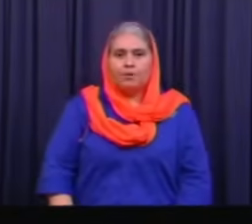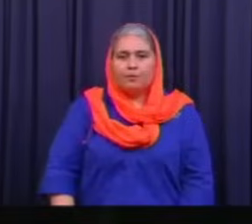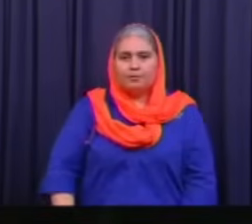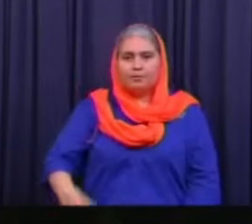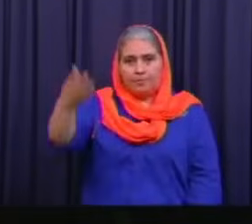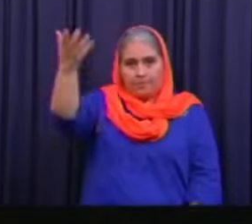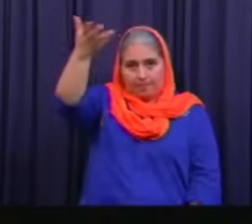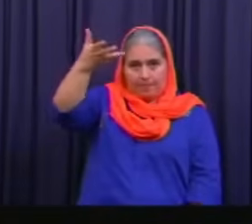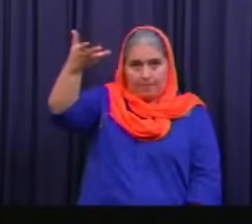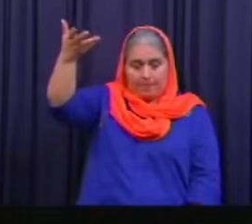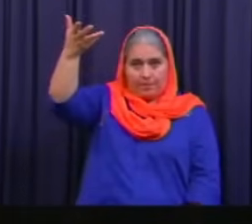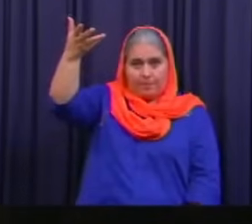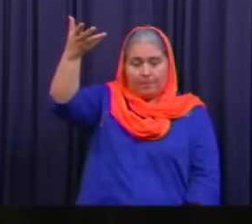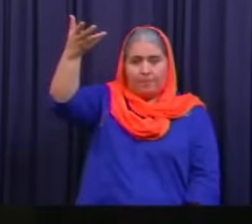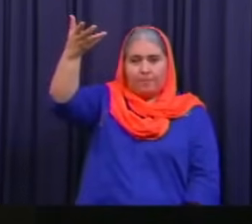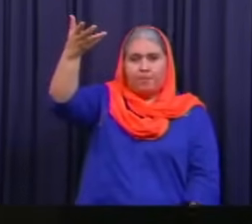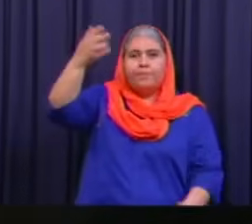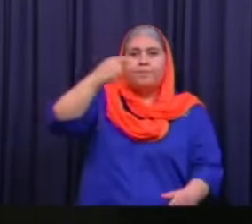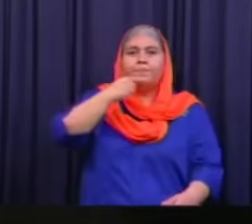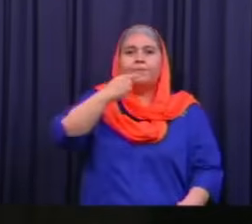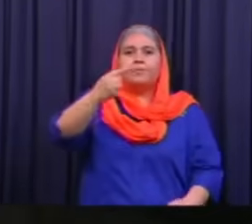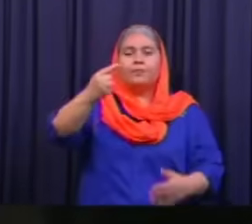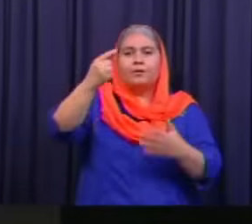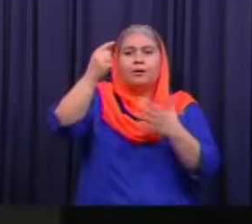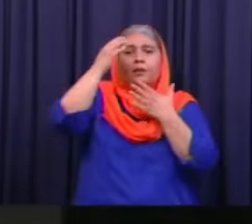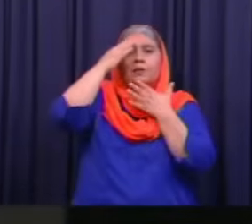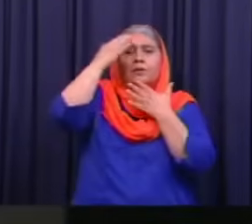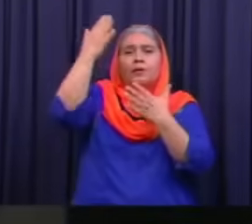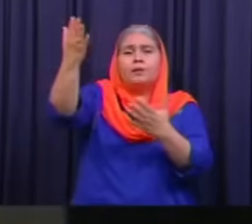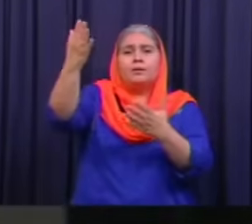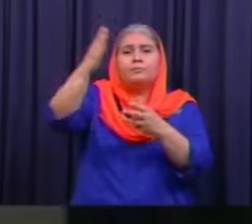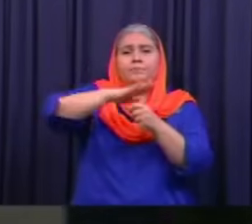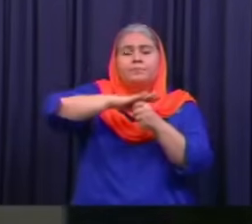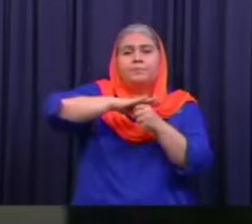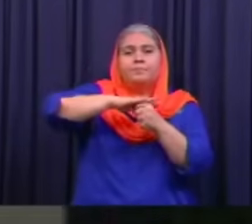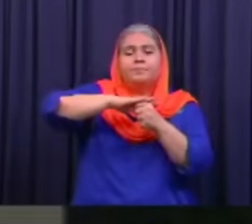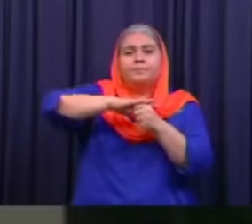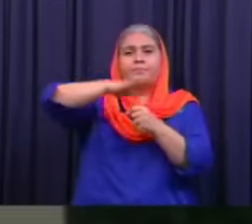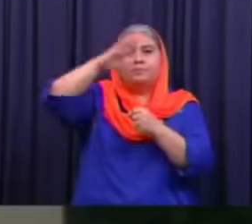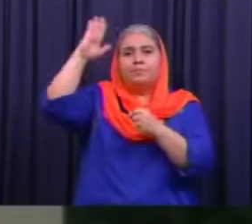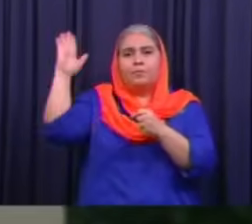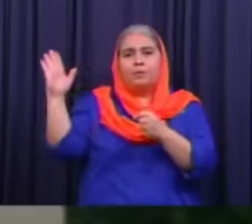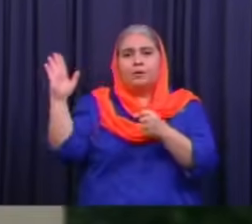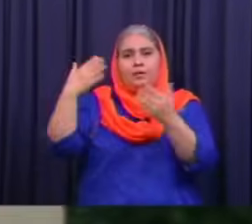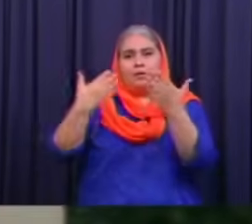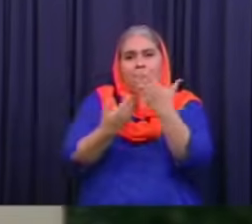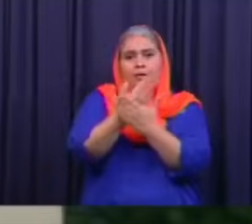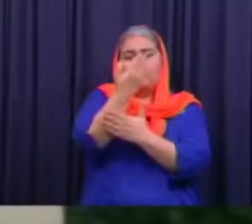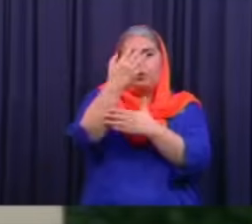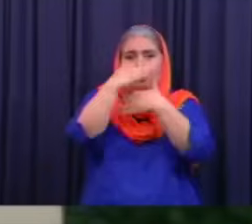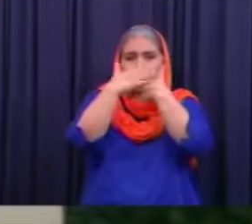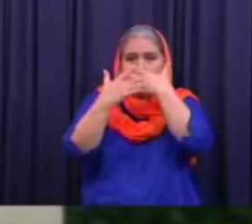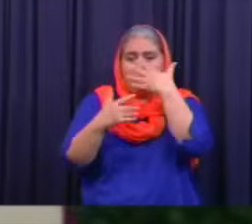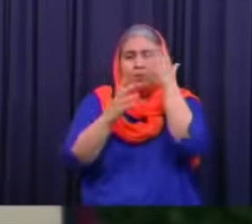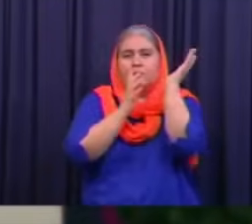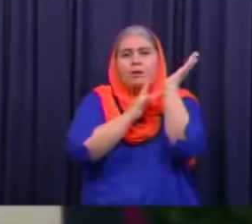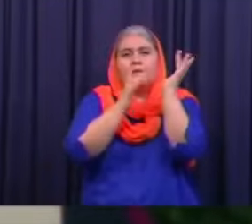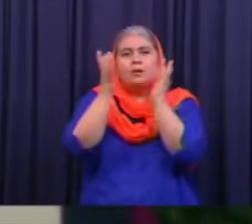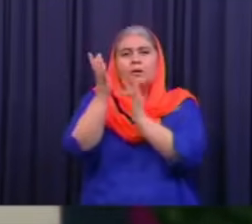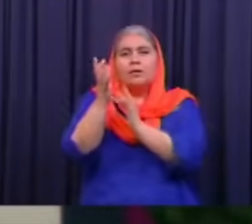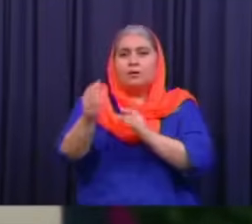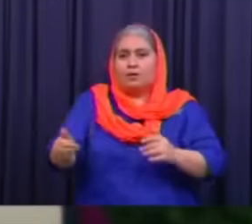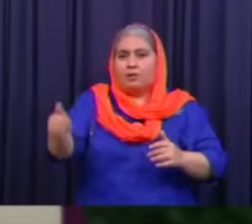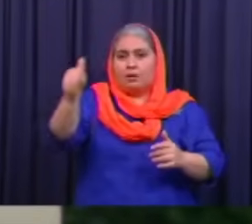pon tu copa en alto y dile Gracias por el nuevo pacto en tu sangre bebamos todos en el nombre